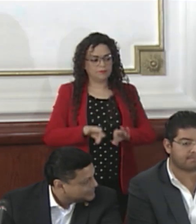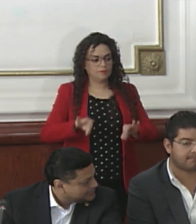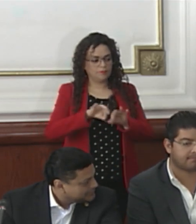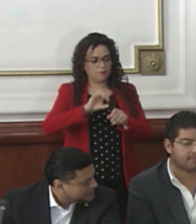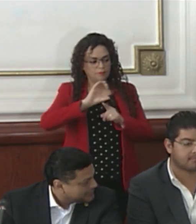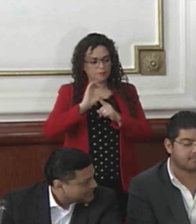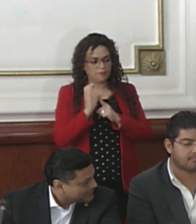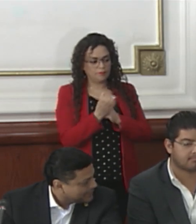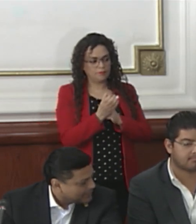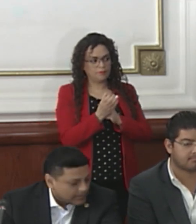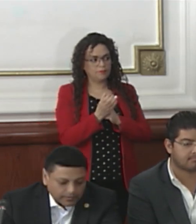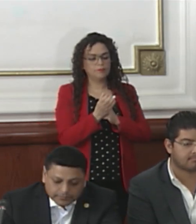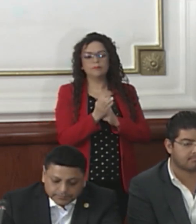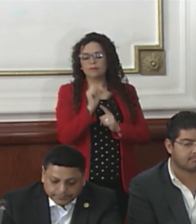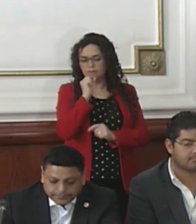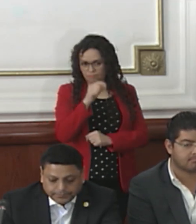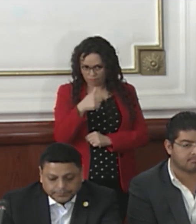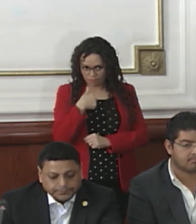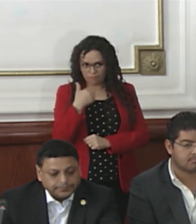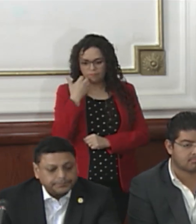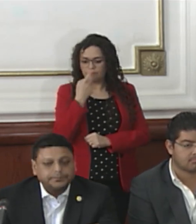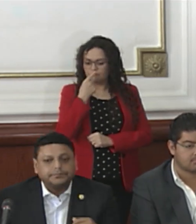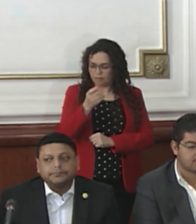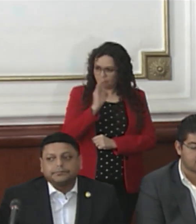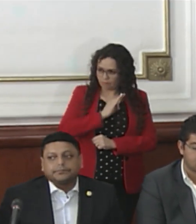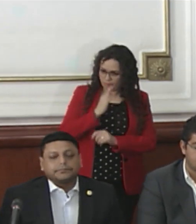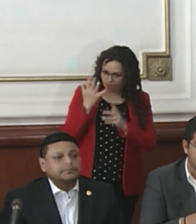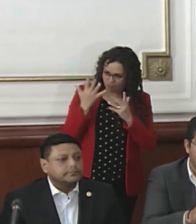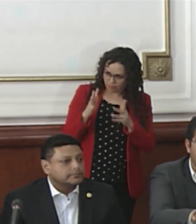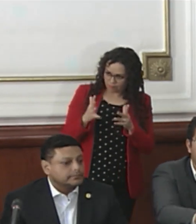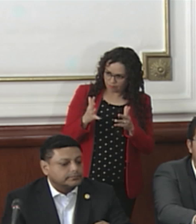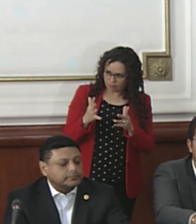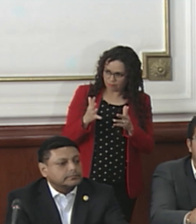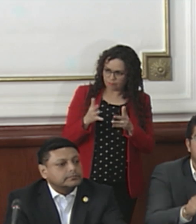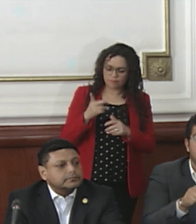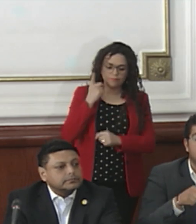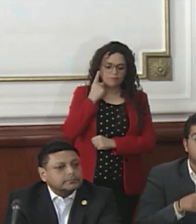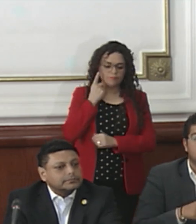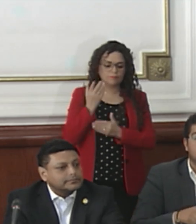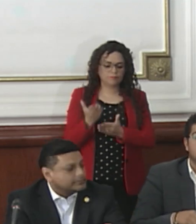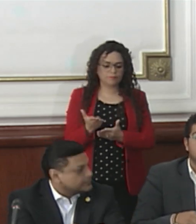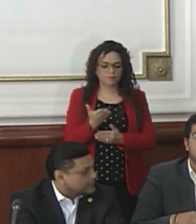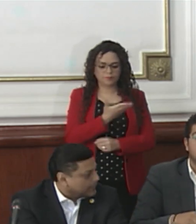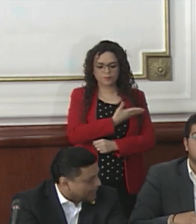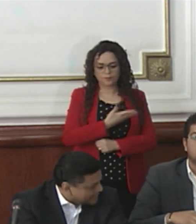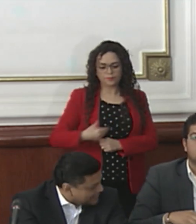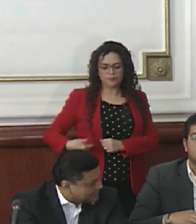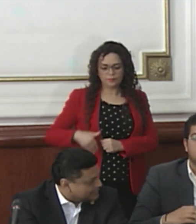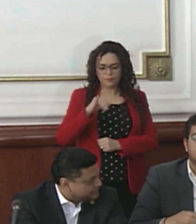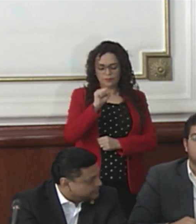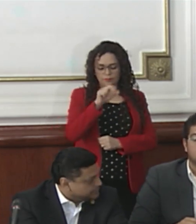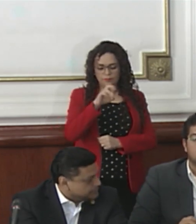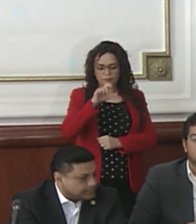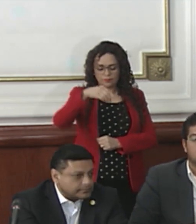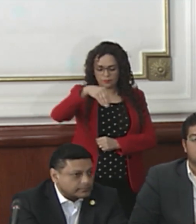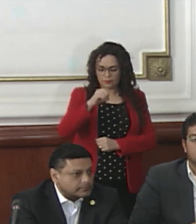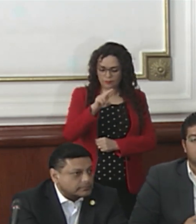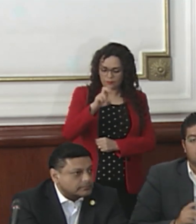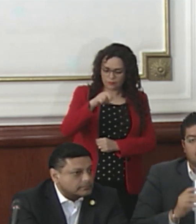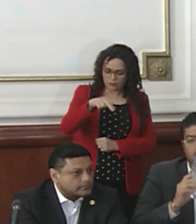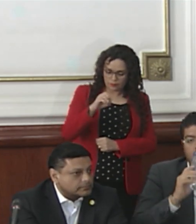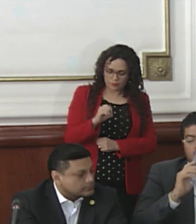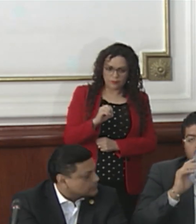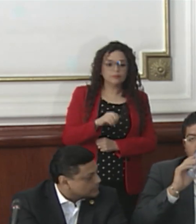Me sumo a las felicitaciones. Enhorabuena, diputado presidente Israel.